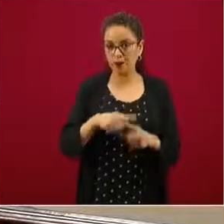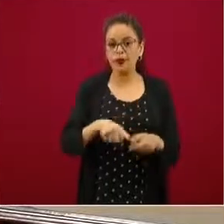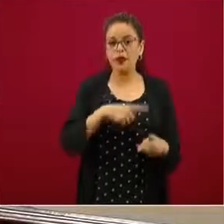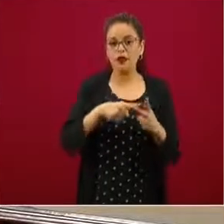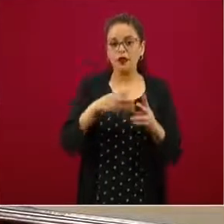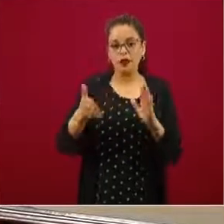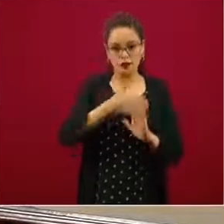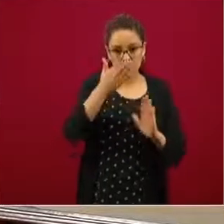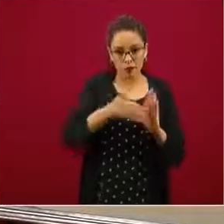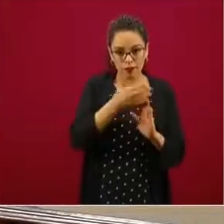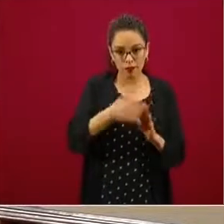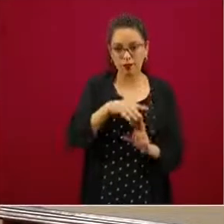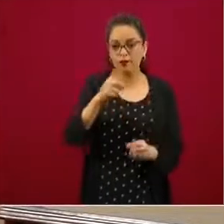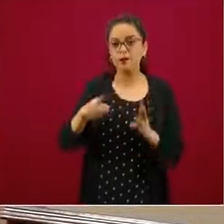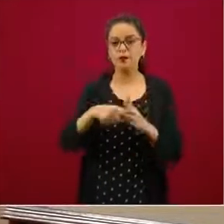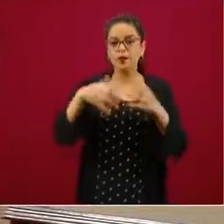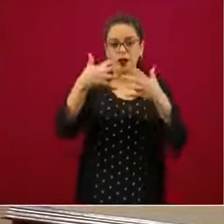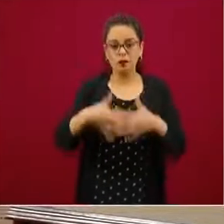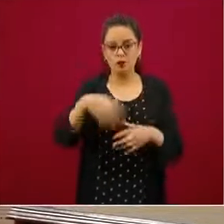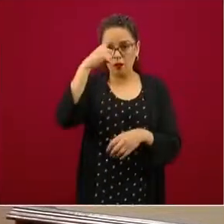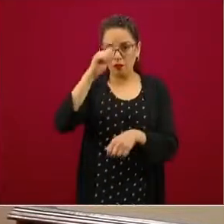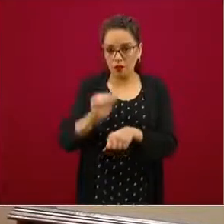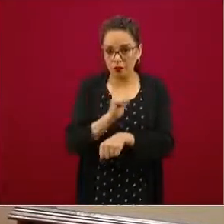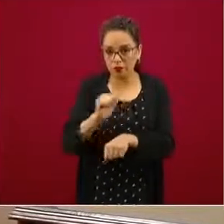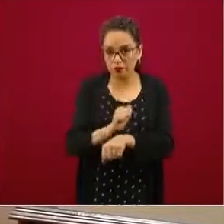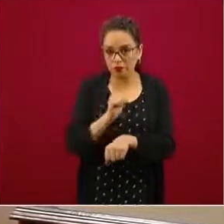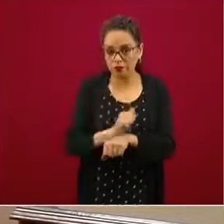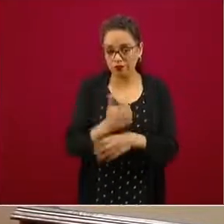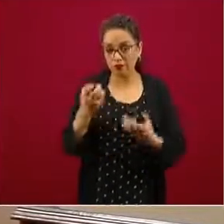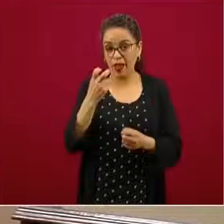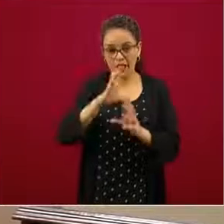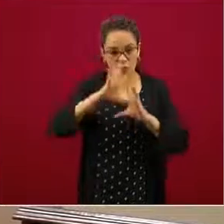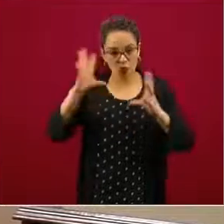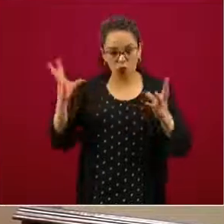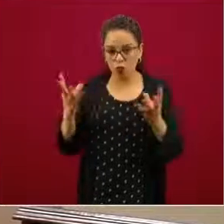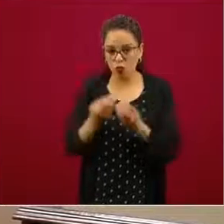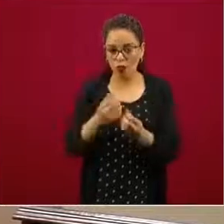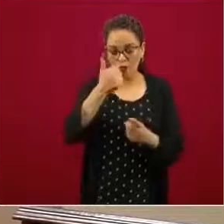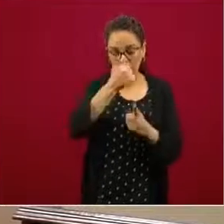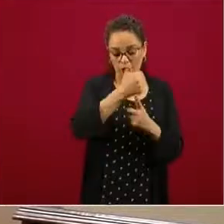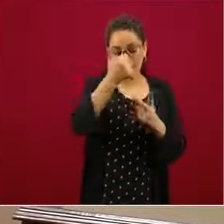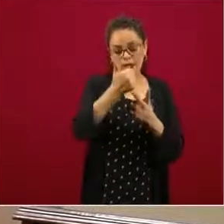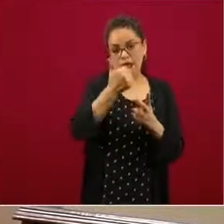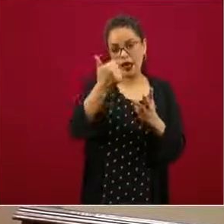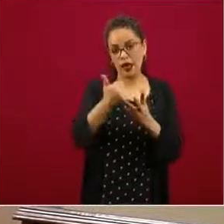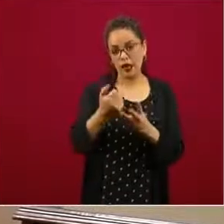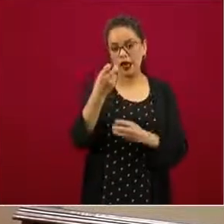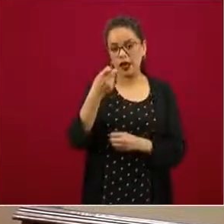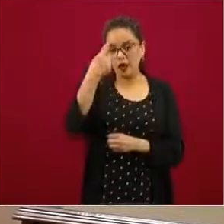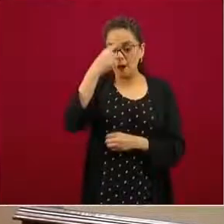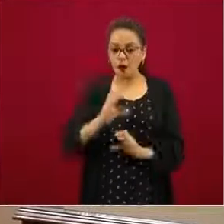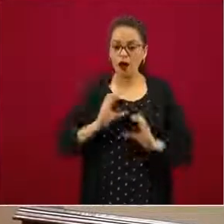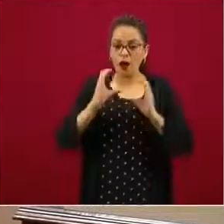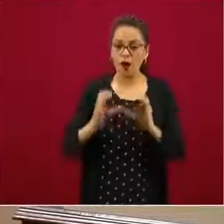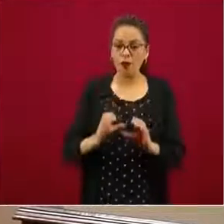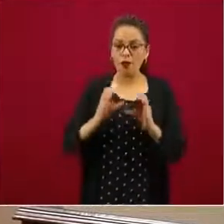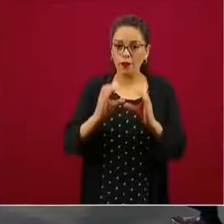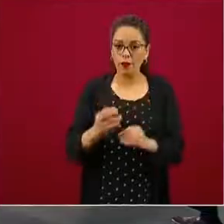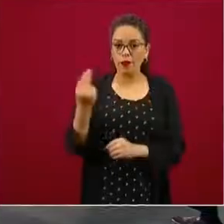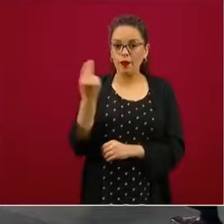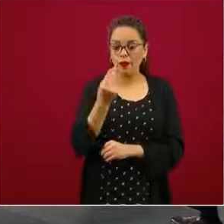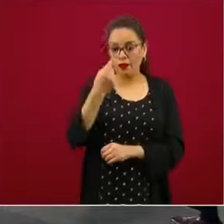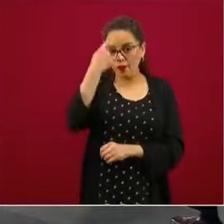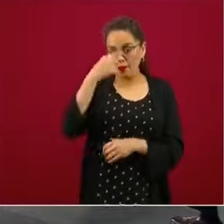industria automotriz, y así con todos y cada uno de ellos, y con las previsiones en este momento de cuáles son las